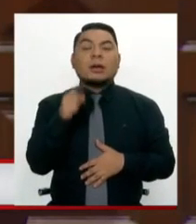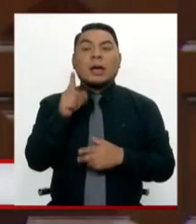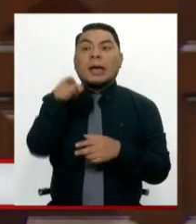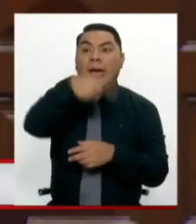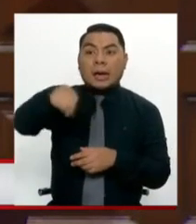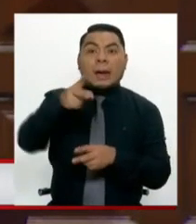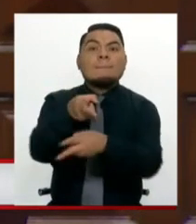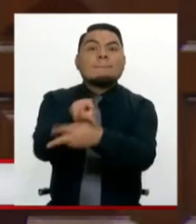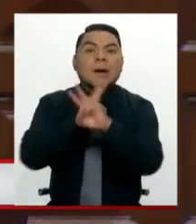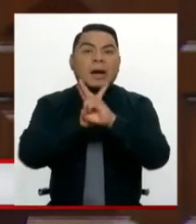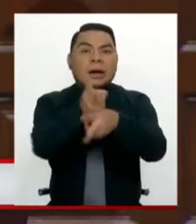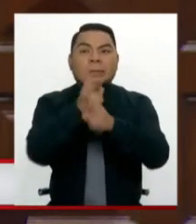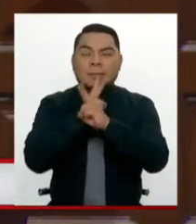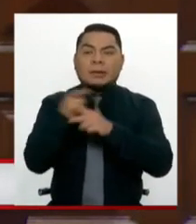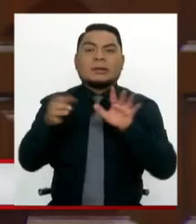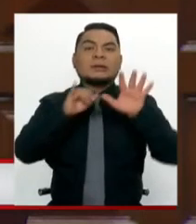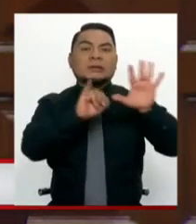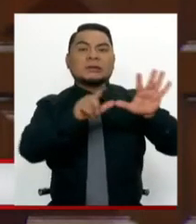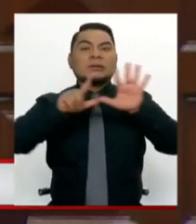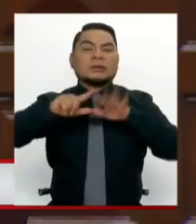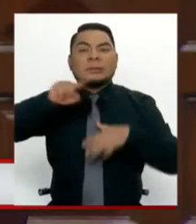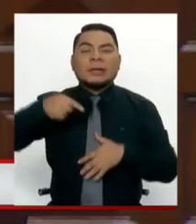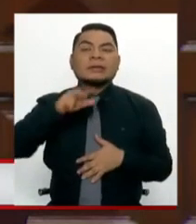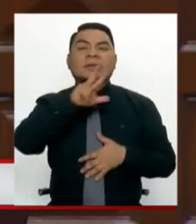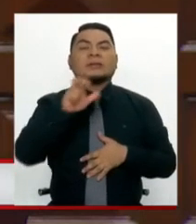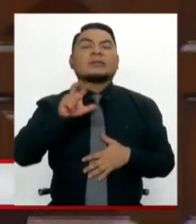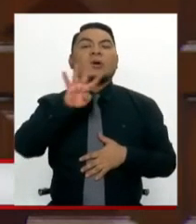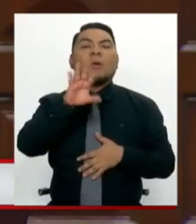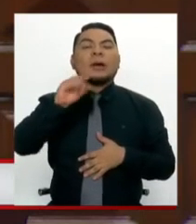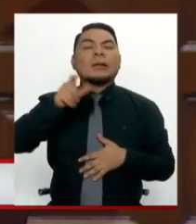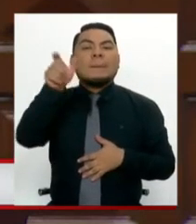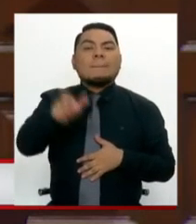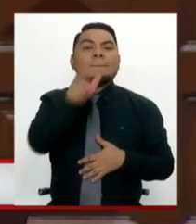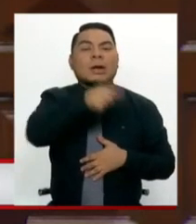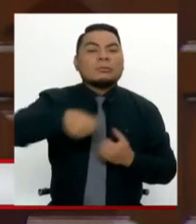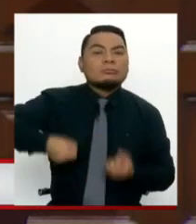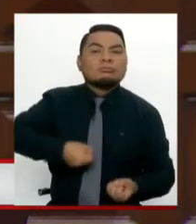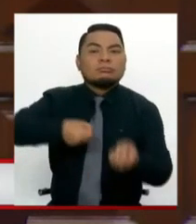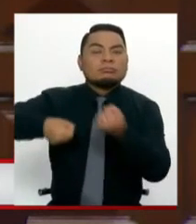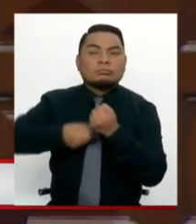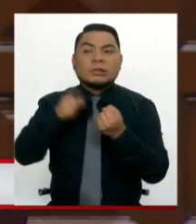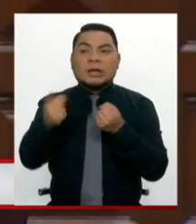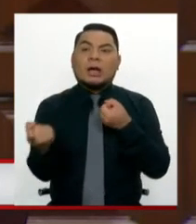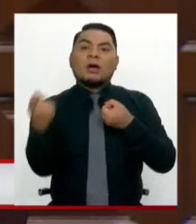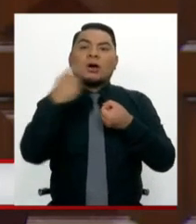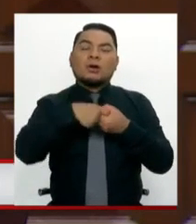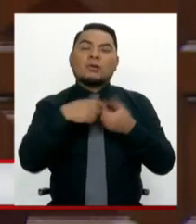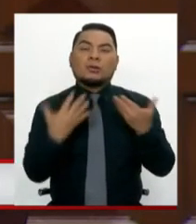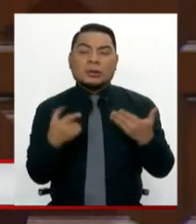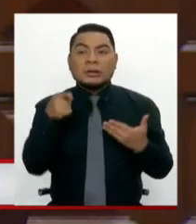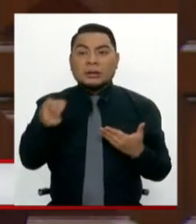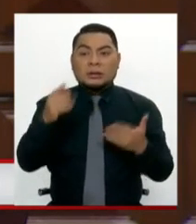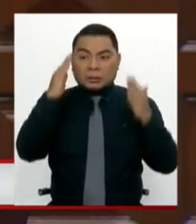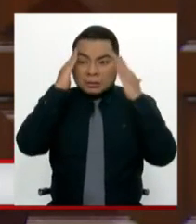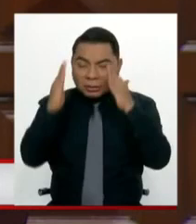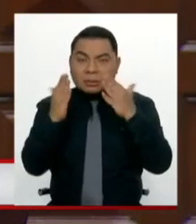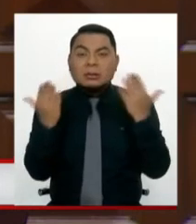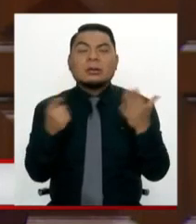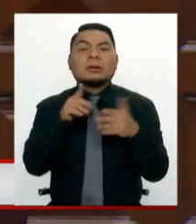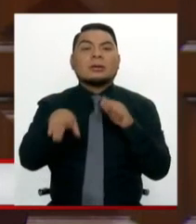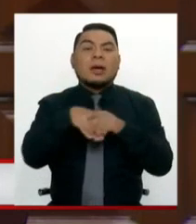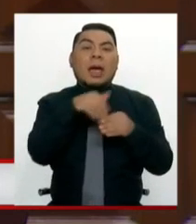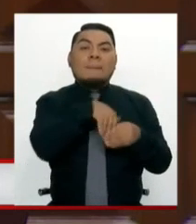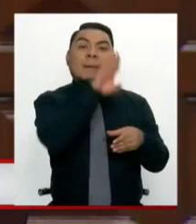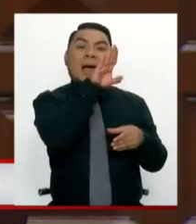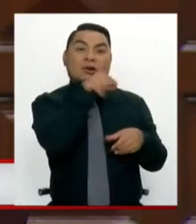condiciones accesibles a 77.340 productores agropecuarios asociados que no son atendidos por la